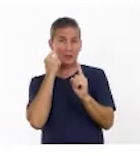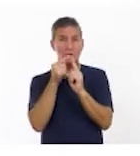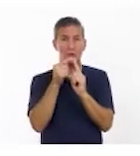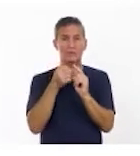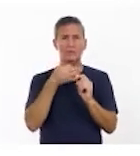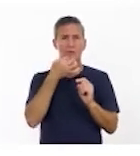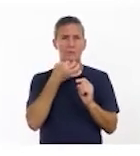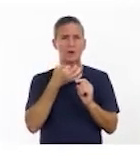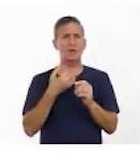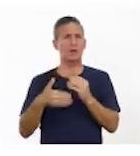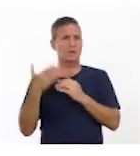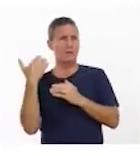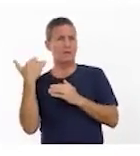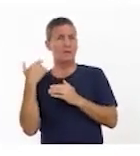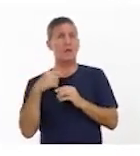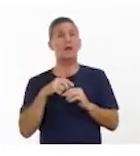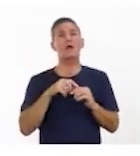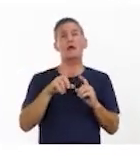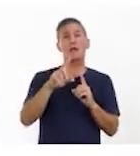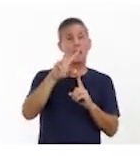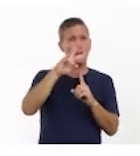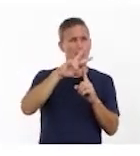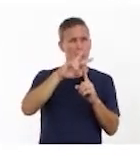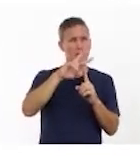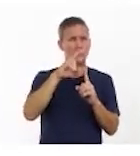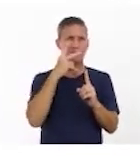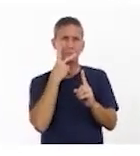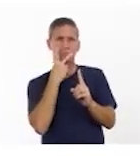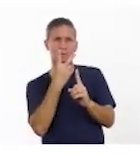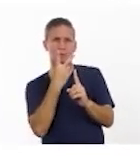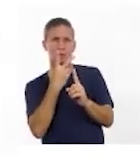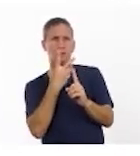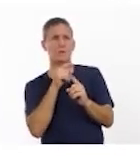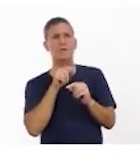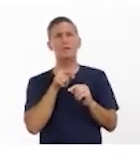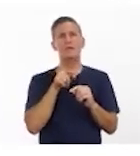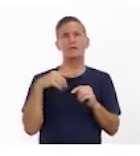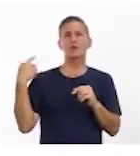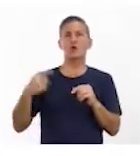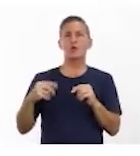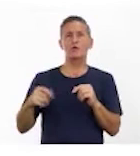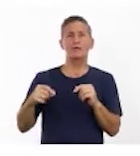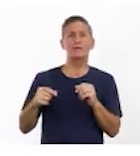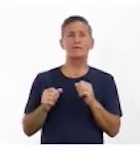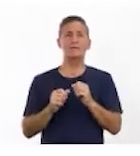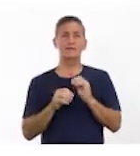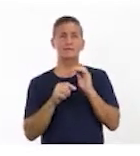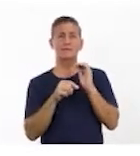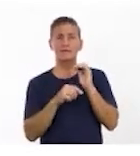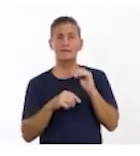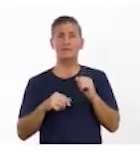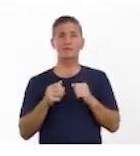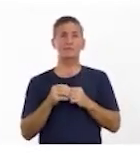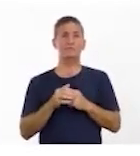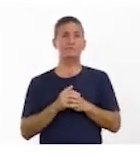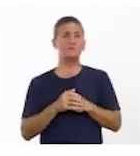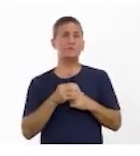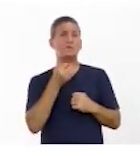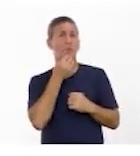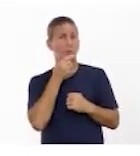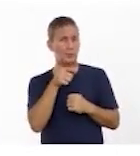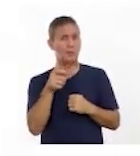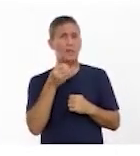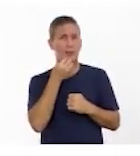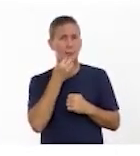ya fue explicado con anterioridad. Y en pantalla va a aparecer los ejercicios mediante